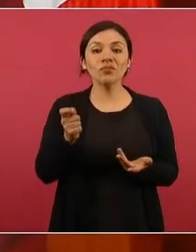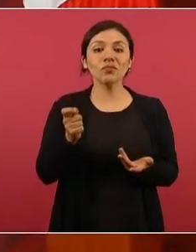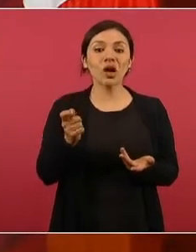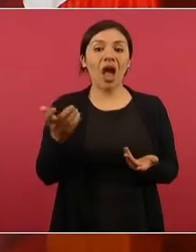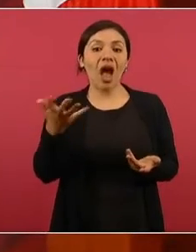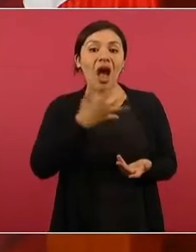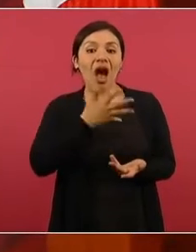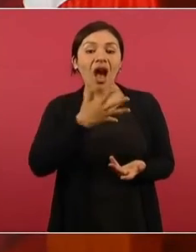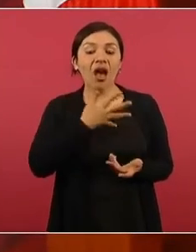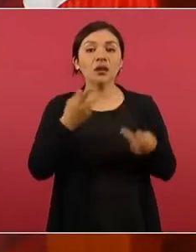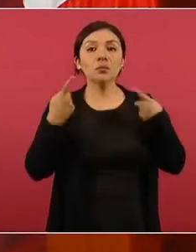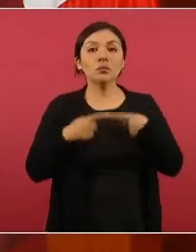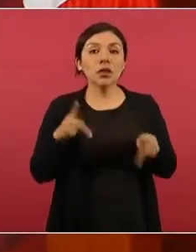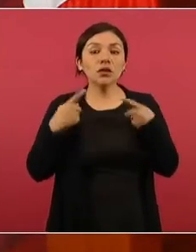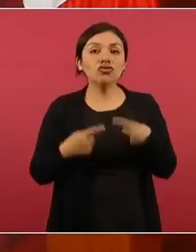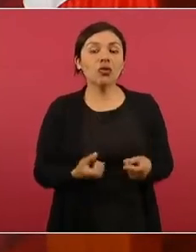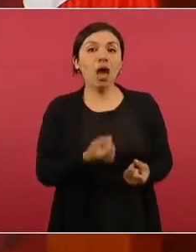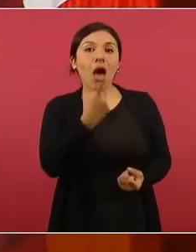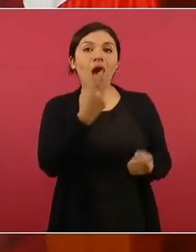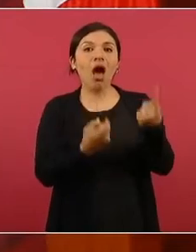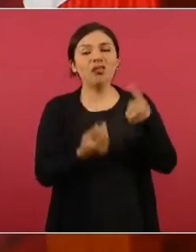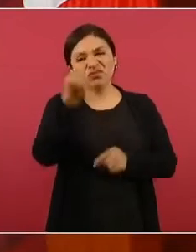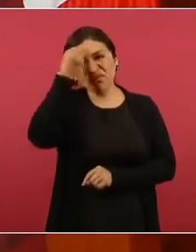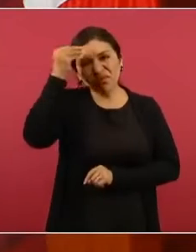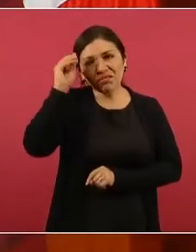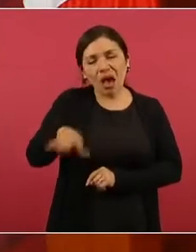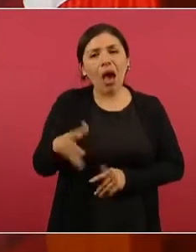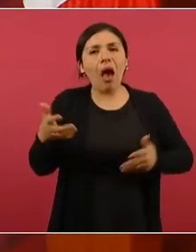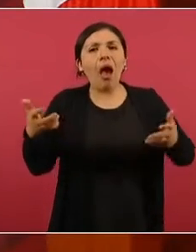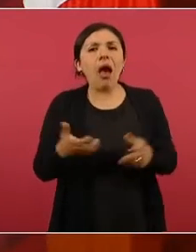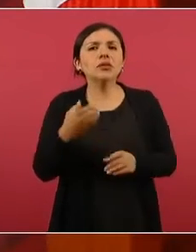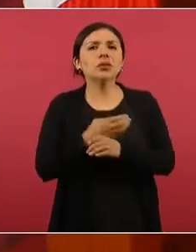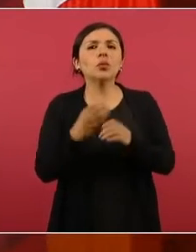acciones que llevaron a cabo